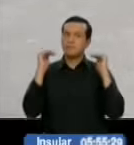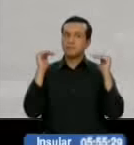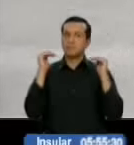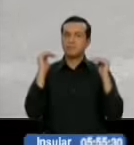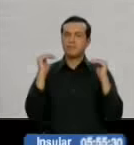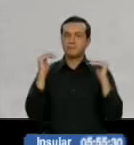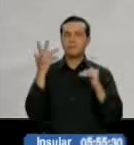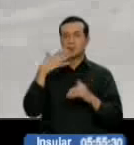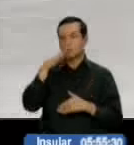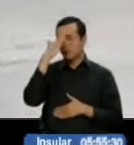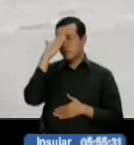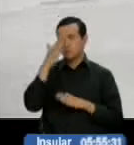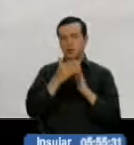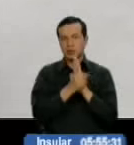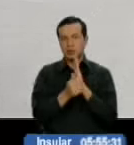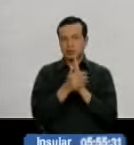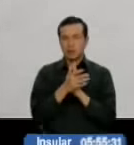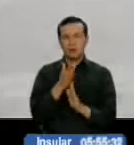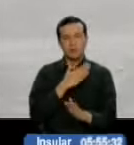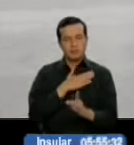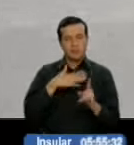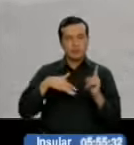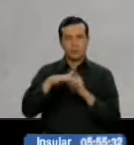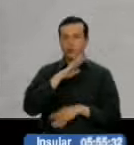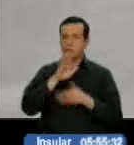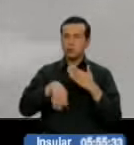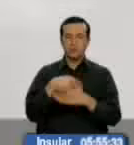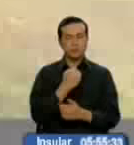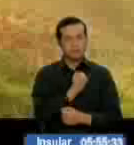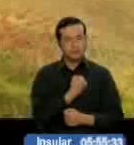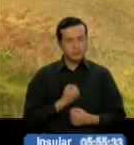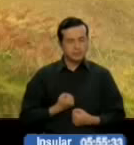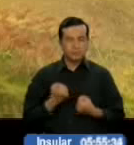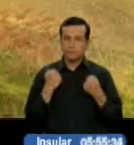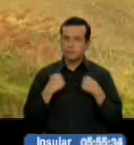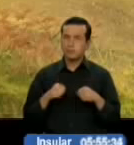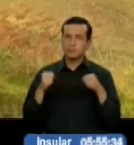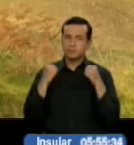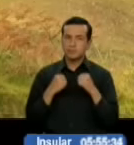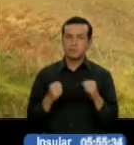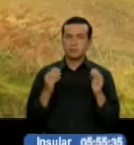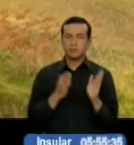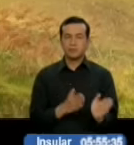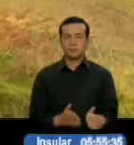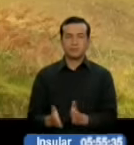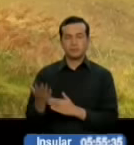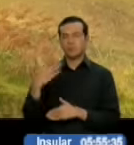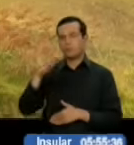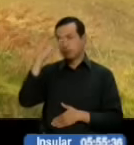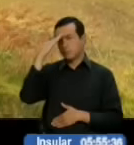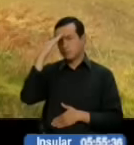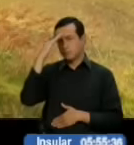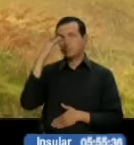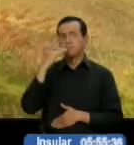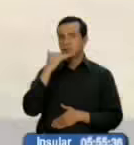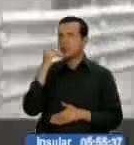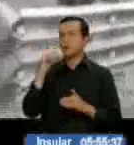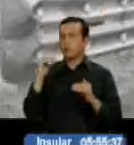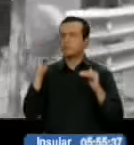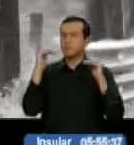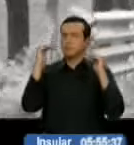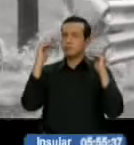mis capacidades, condiciones, todo el sacrificio que estoy haciendo. Y sé que se voy a estar un poco más